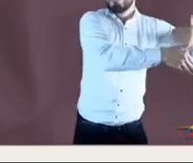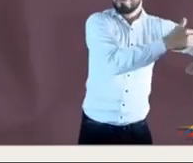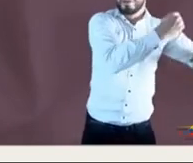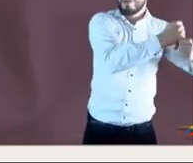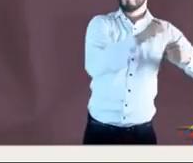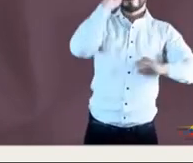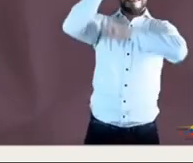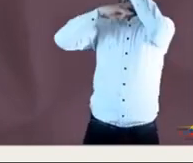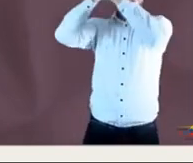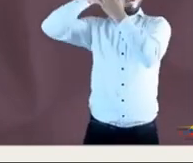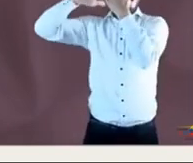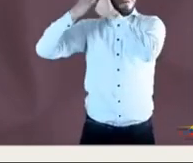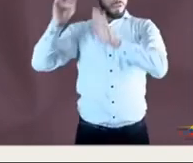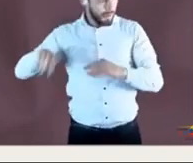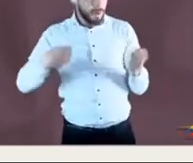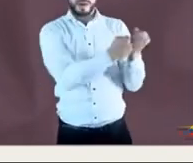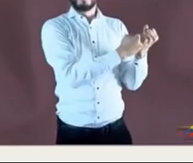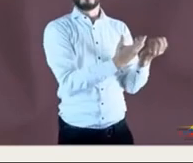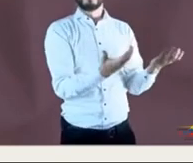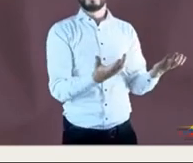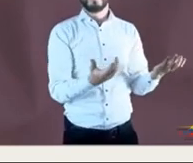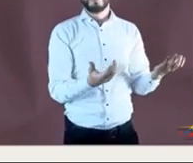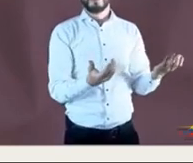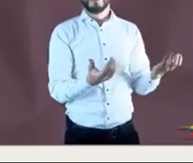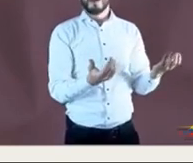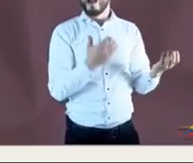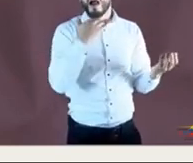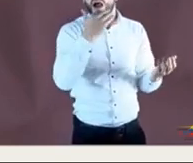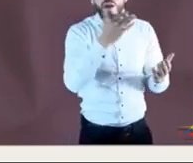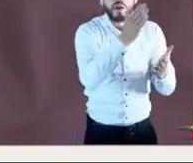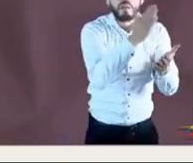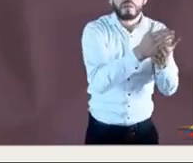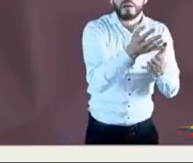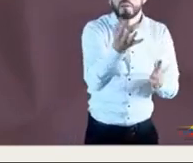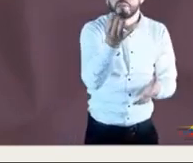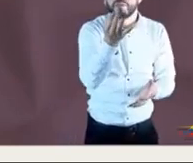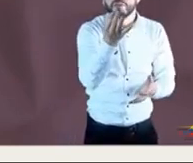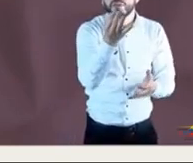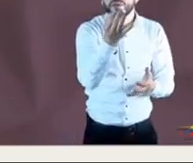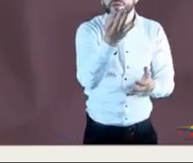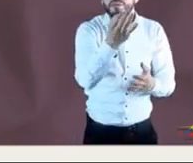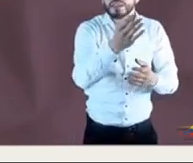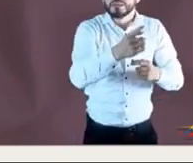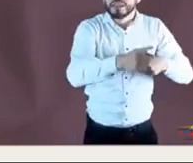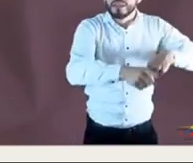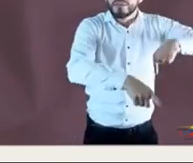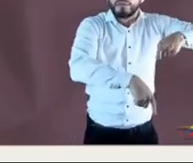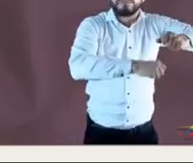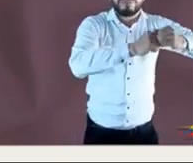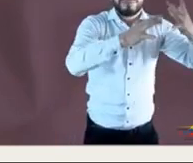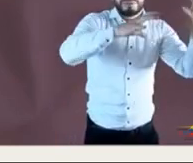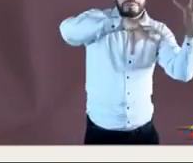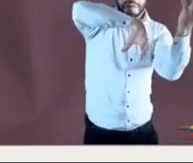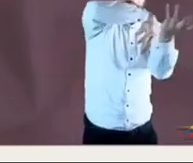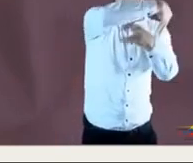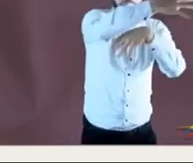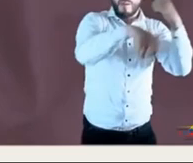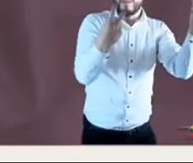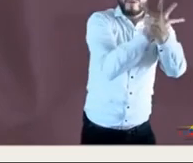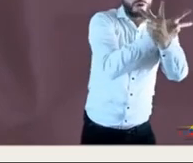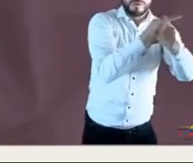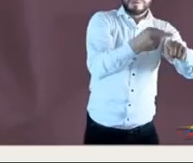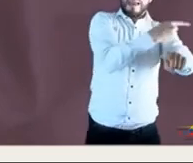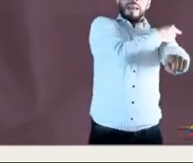estas alertas, para prevenir la violencia cuando se dan los primeros avisos. Para finalizar, me gustaría decir que